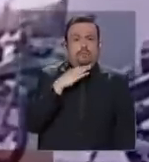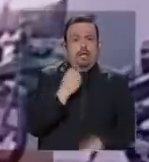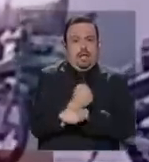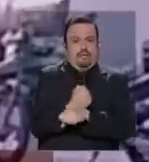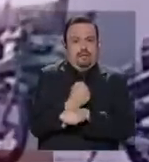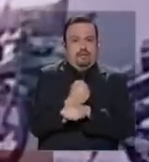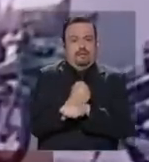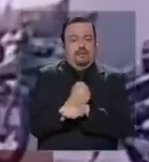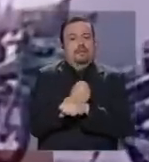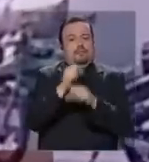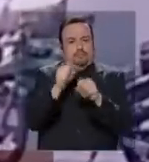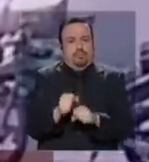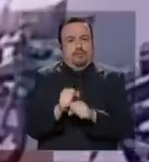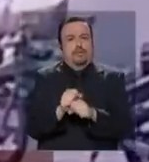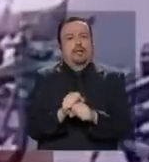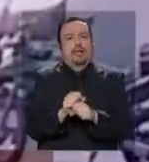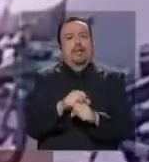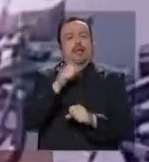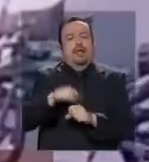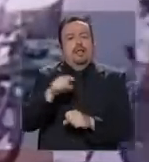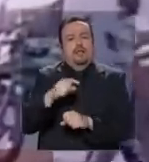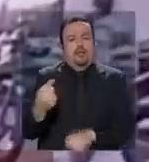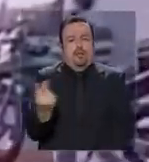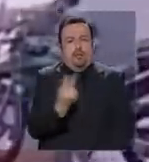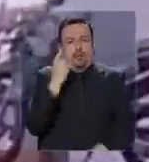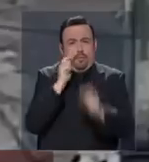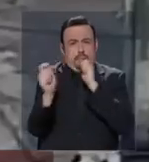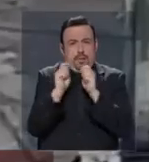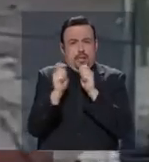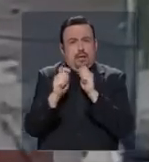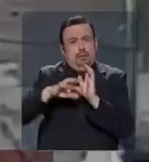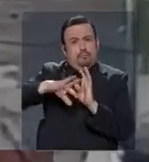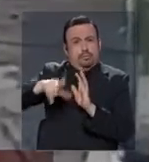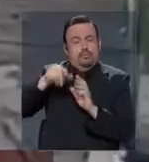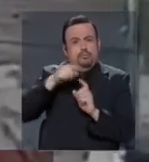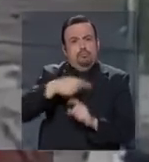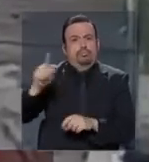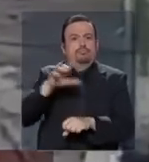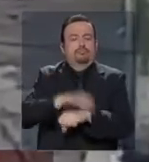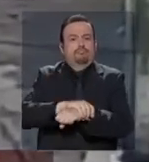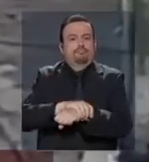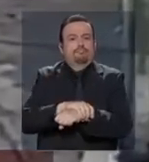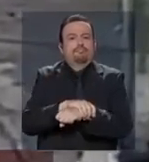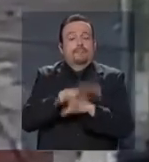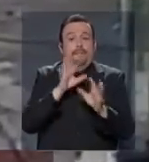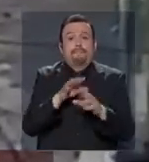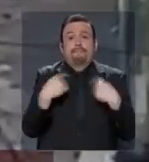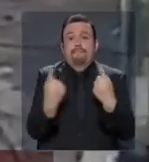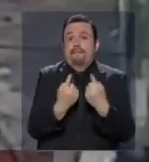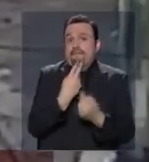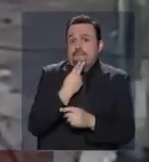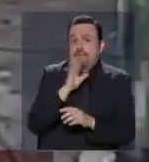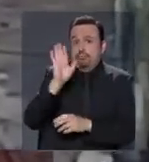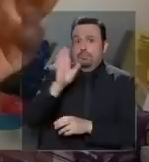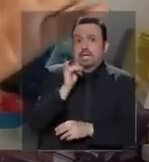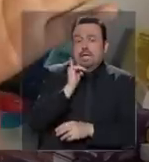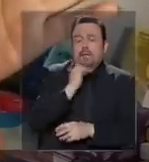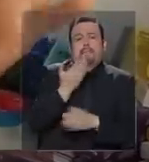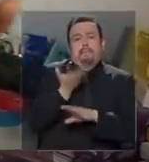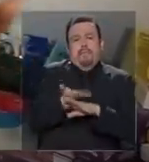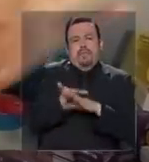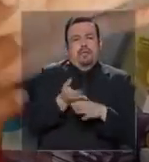de carabineros, pudieron sacar de las calles a estos peligrosos asaltantes. De todas formas, los residentes piden más seguridad.